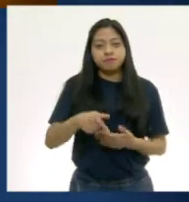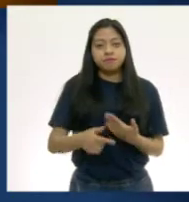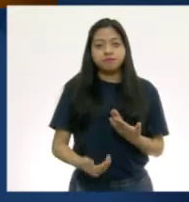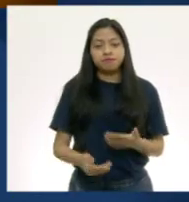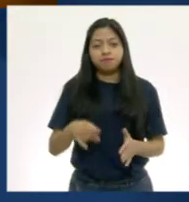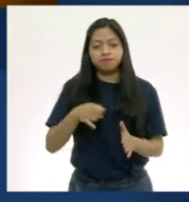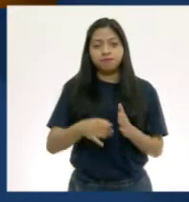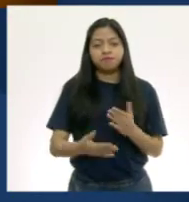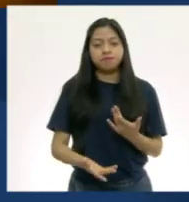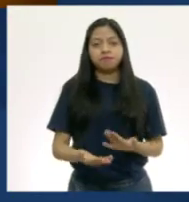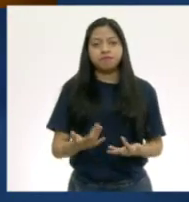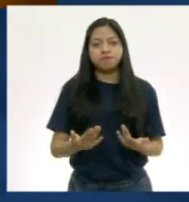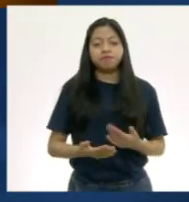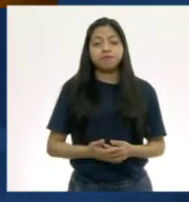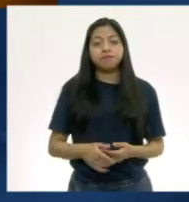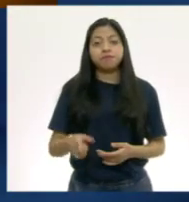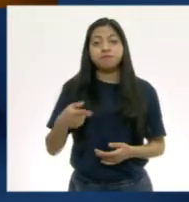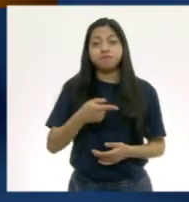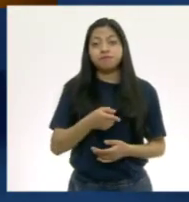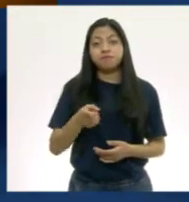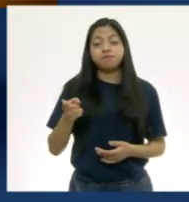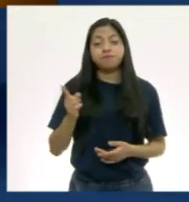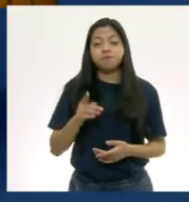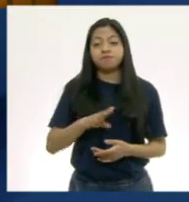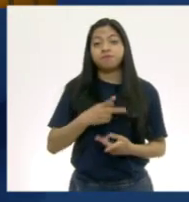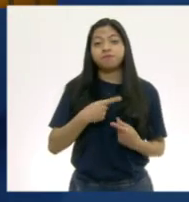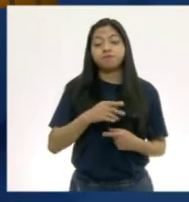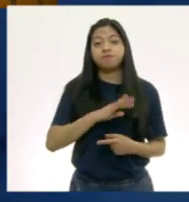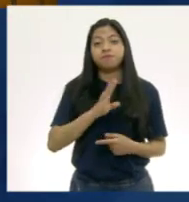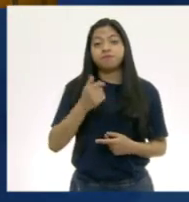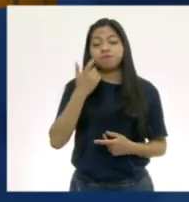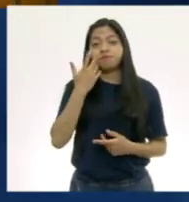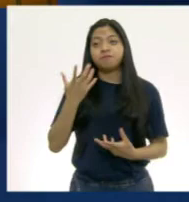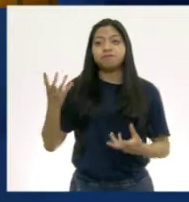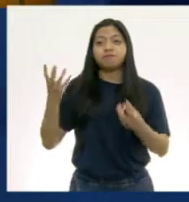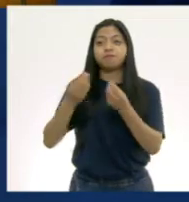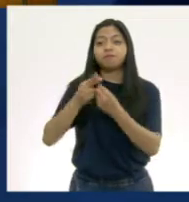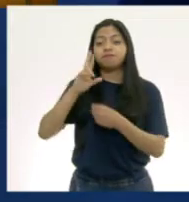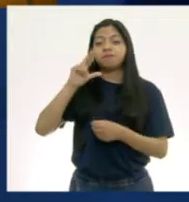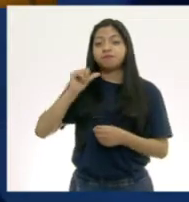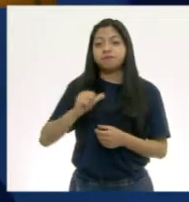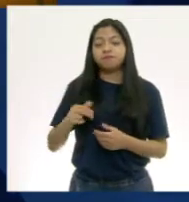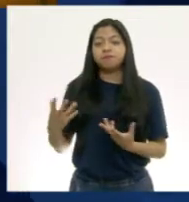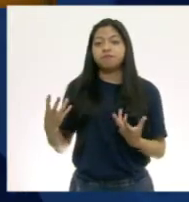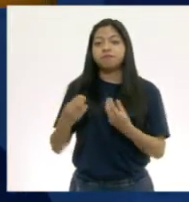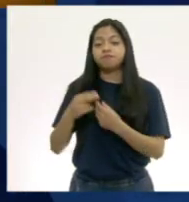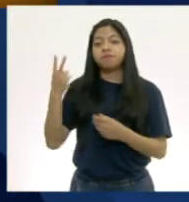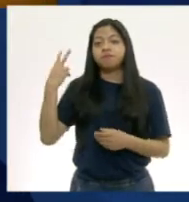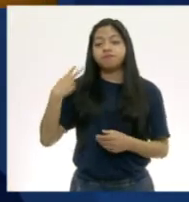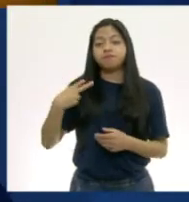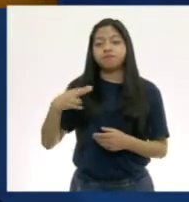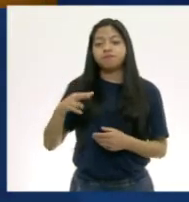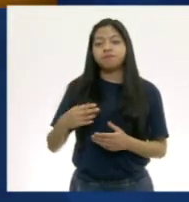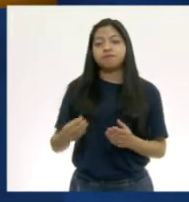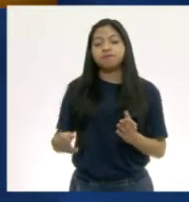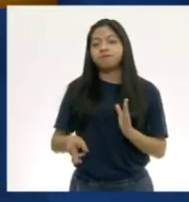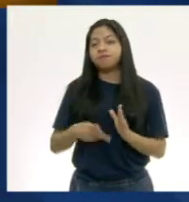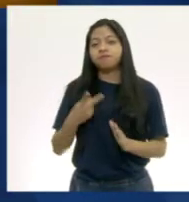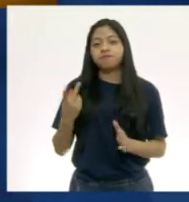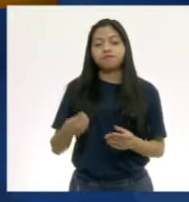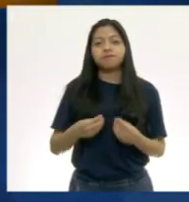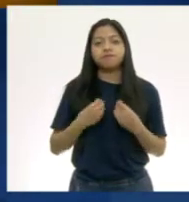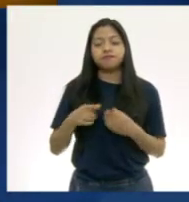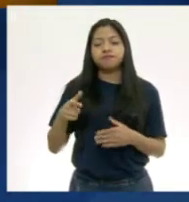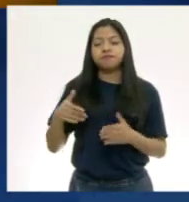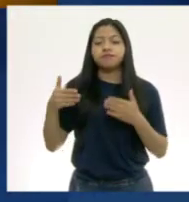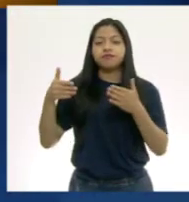de los difuntos es acompañar a Ra en su viaje y renacer con él. La colina representa la montaña tebana y la